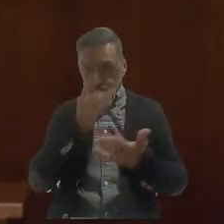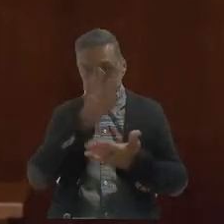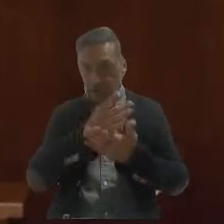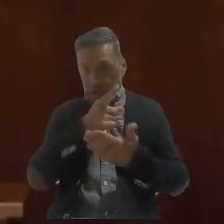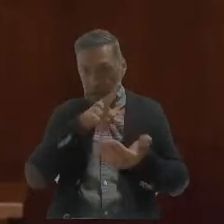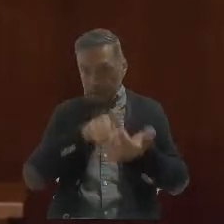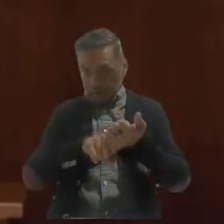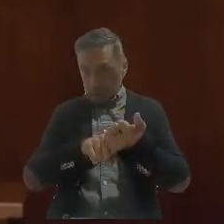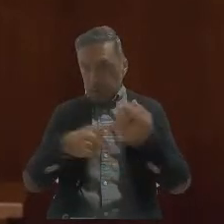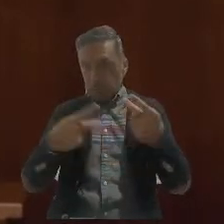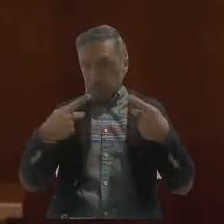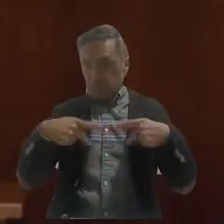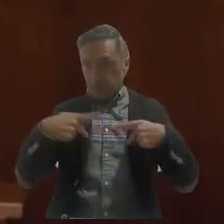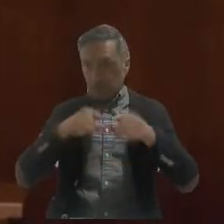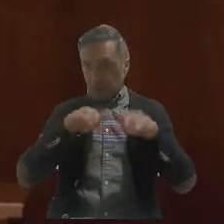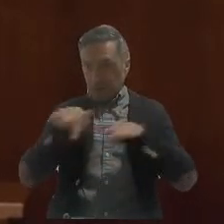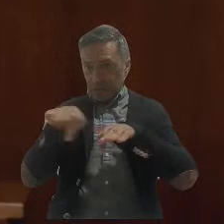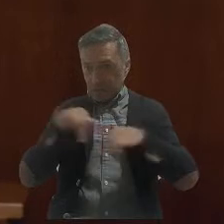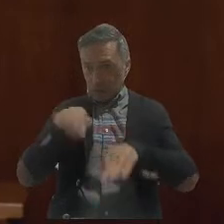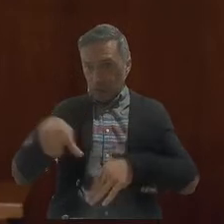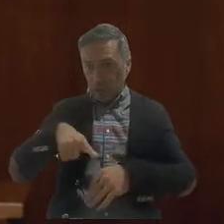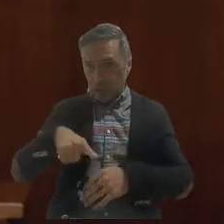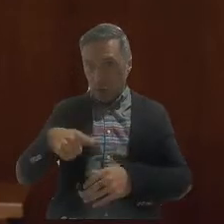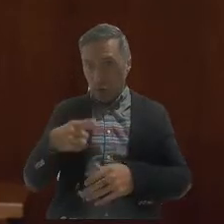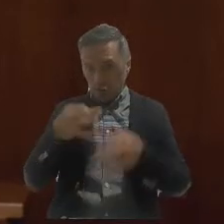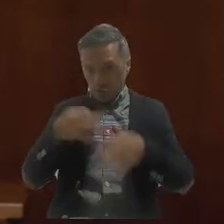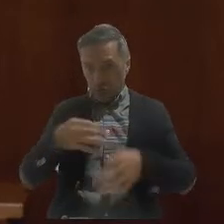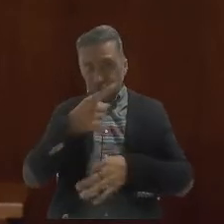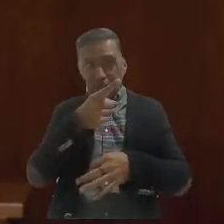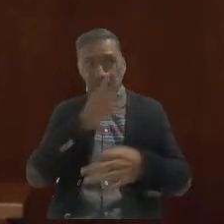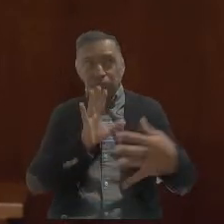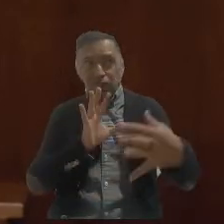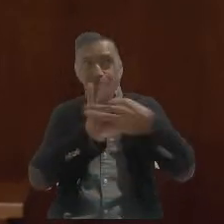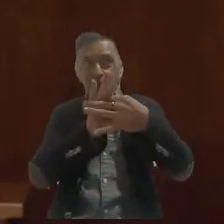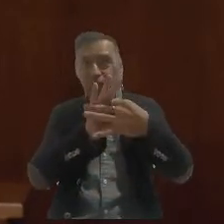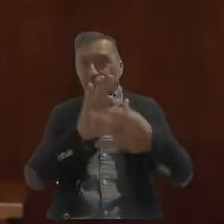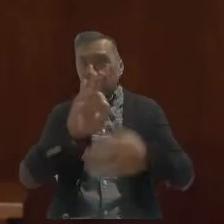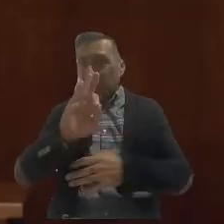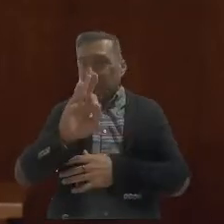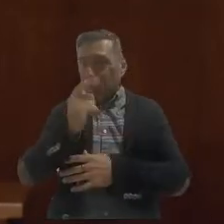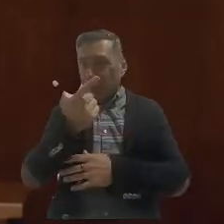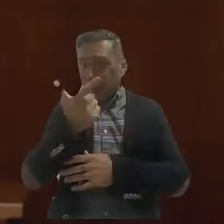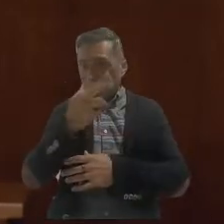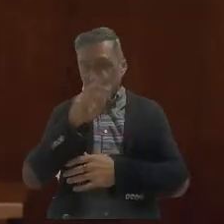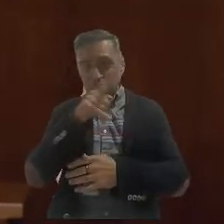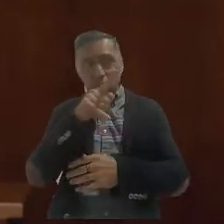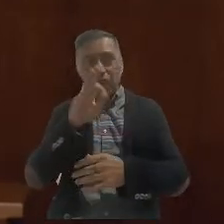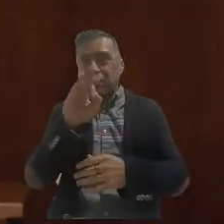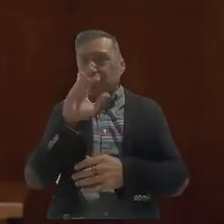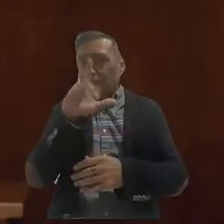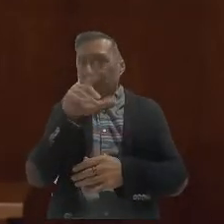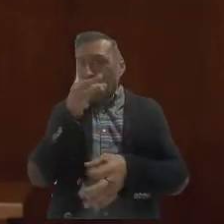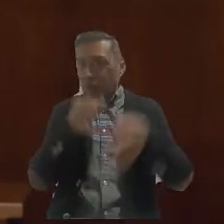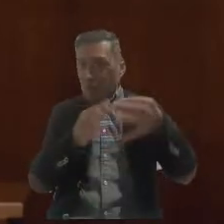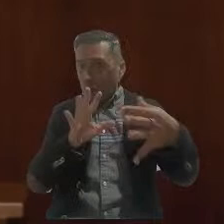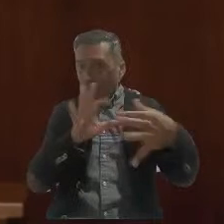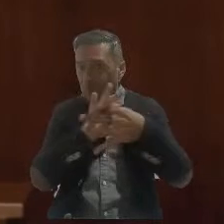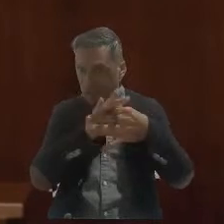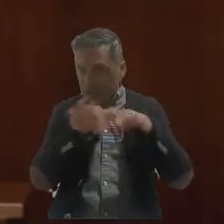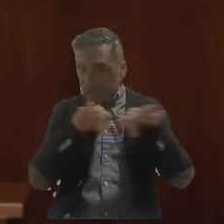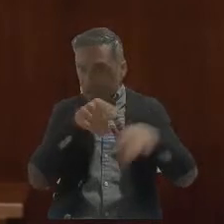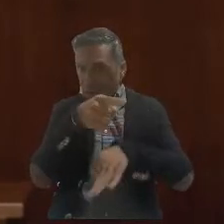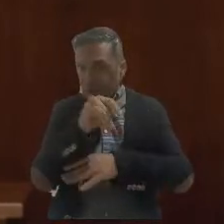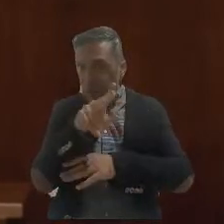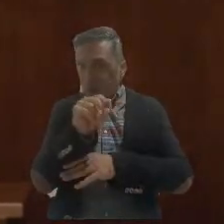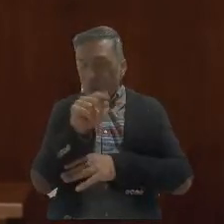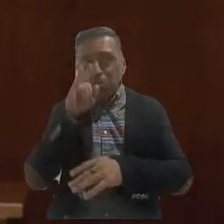empleados, si son trabajadores, servidores públicos de la Fiscalía. De la ciudadanía hemos escuchado las demandas por los abusos